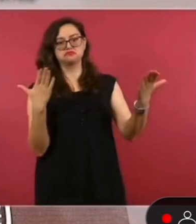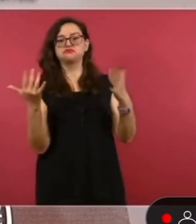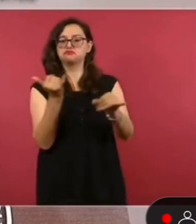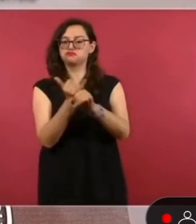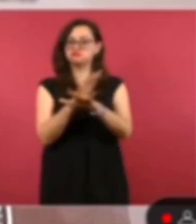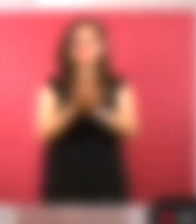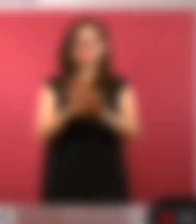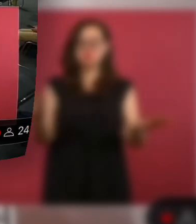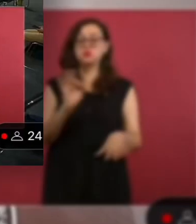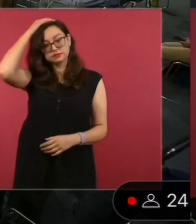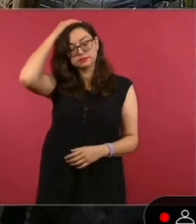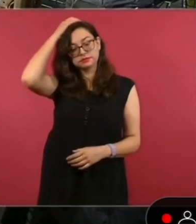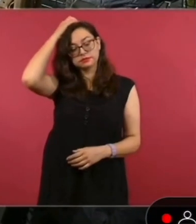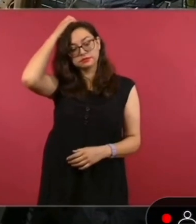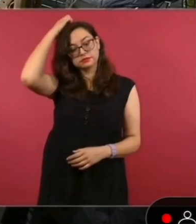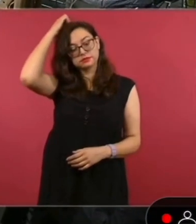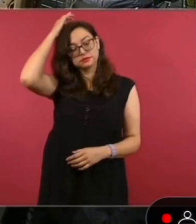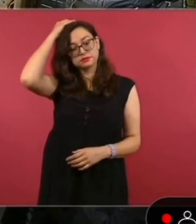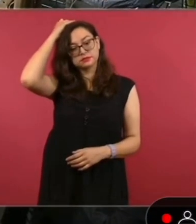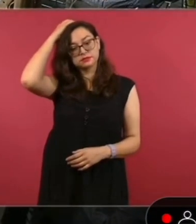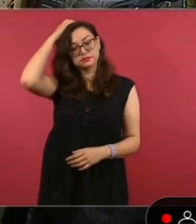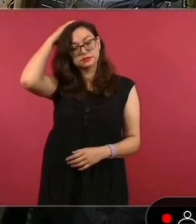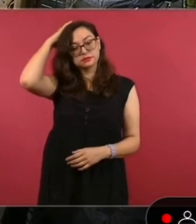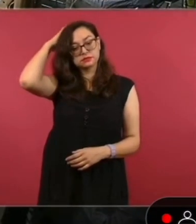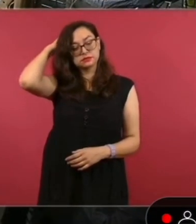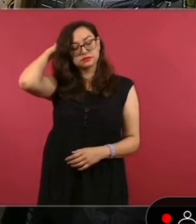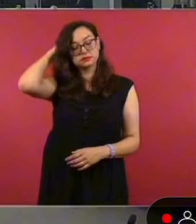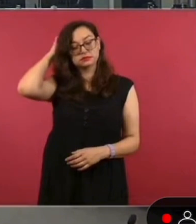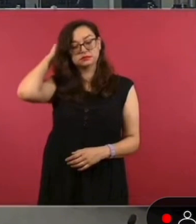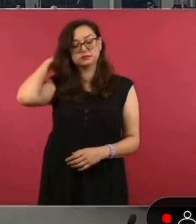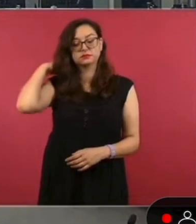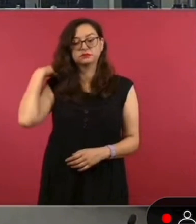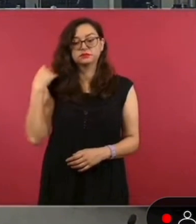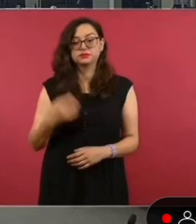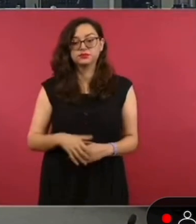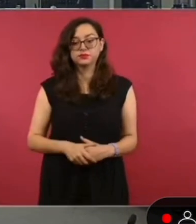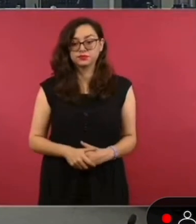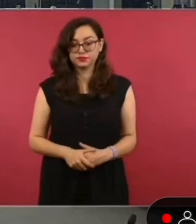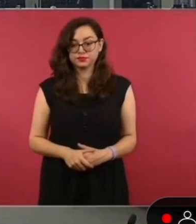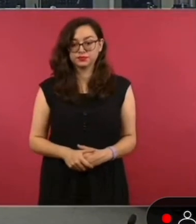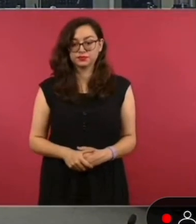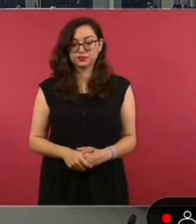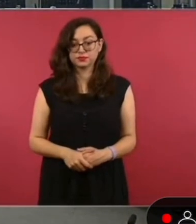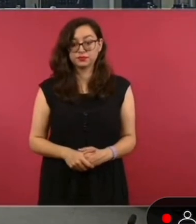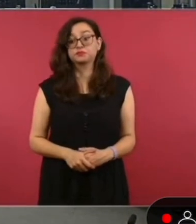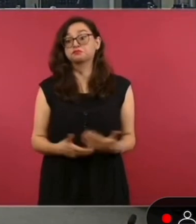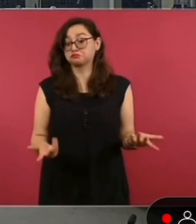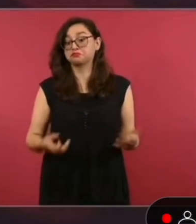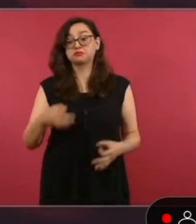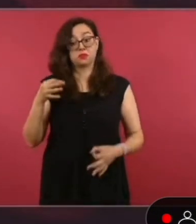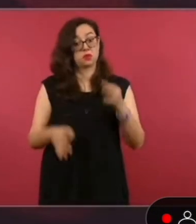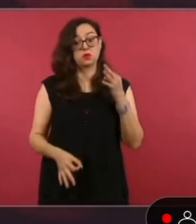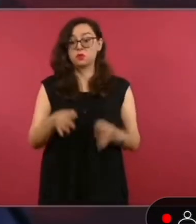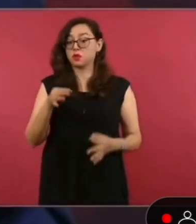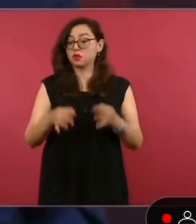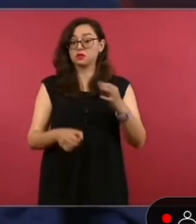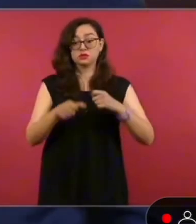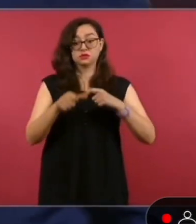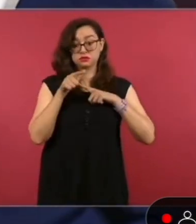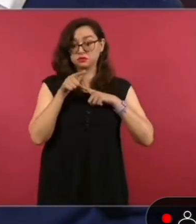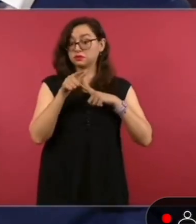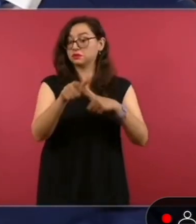información. Así se hace, presidente. Tú sí me representas, porque